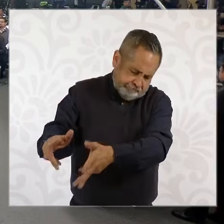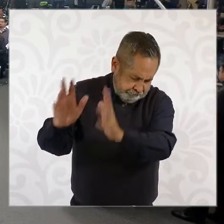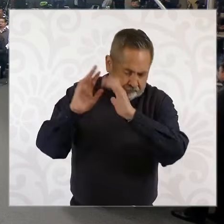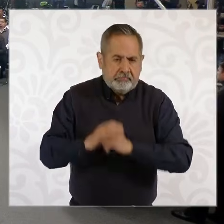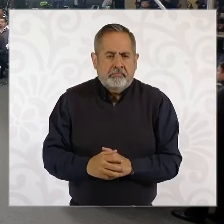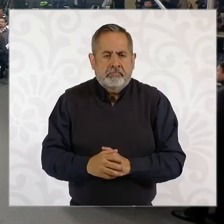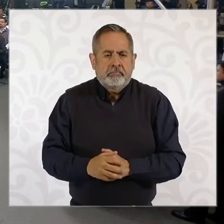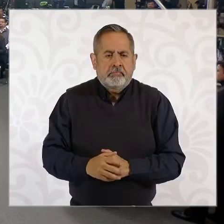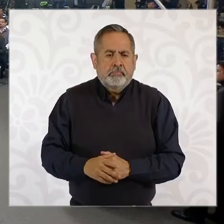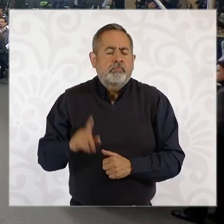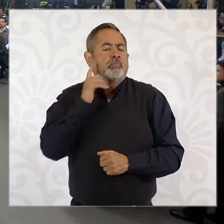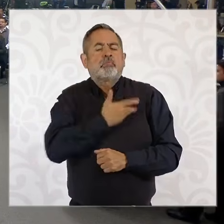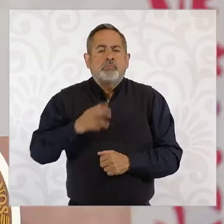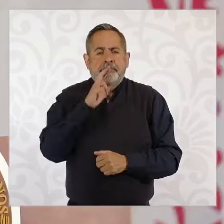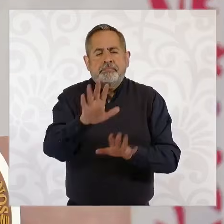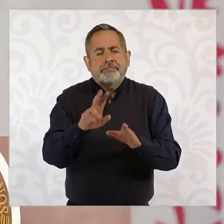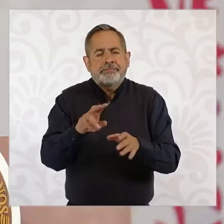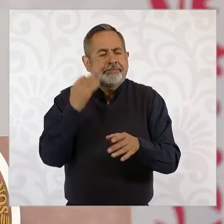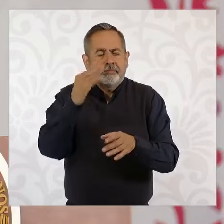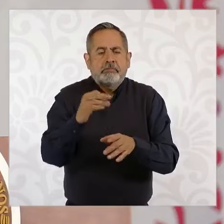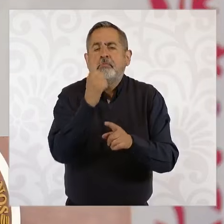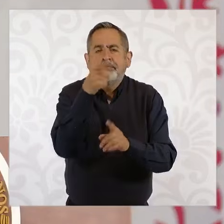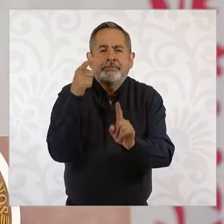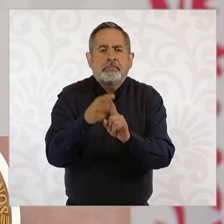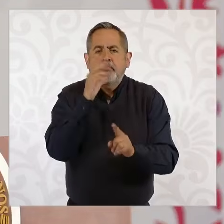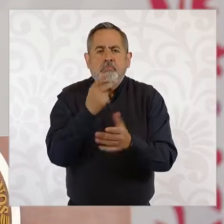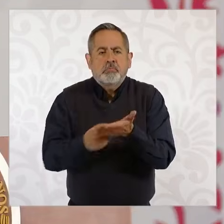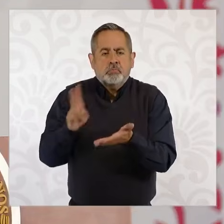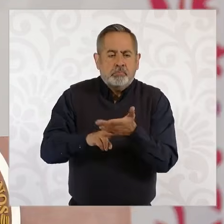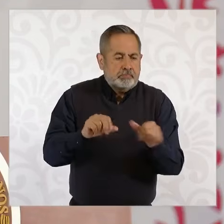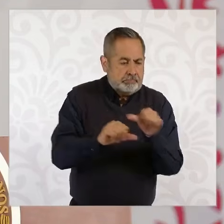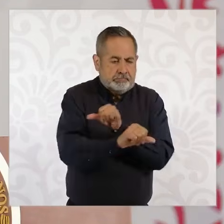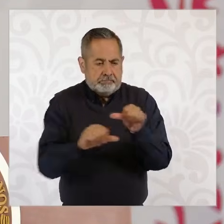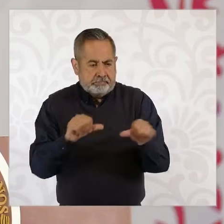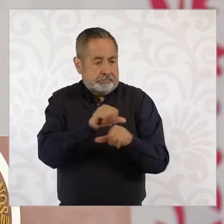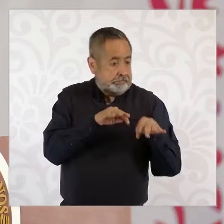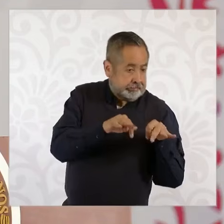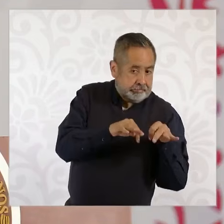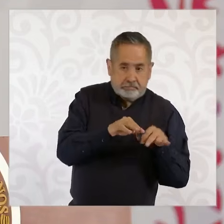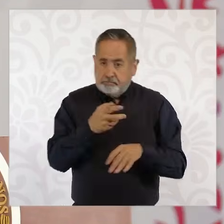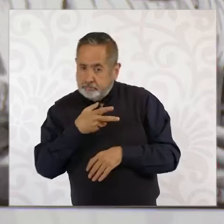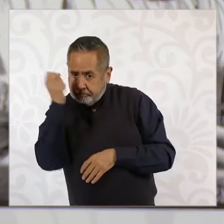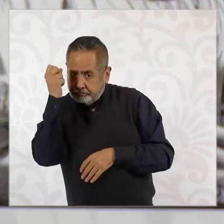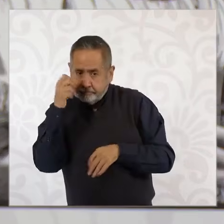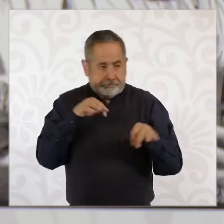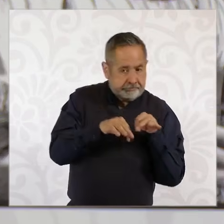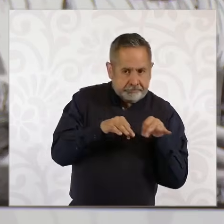Pues con tiempo, ¿verdad? O sea, la idea es que no puedan hacer las dos cosas al mismo tiempo. Si quieren ser candidatos a algo,